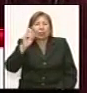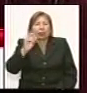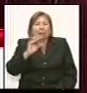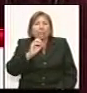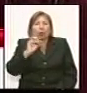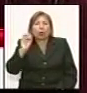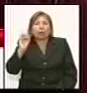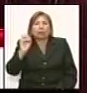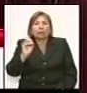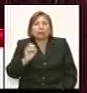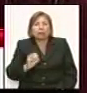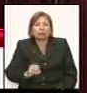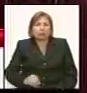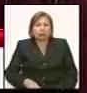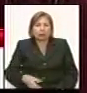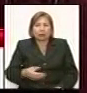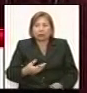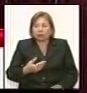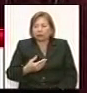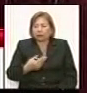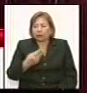2.5 millones por ciento.